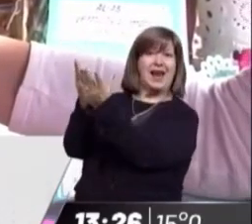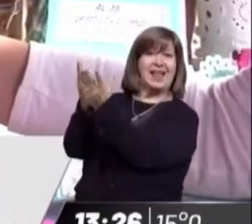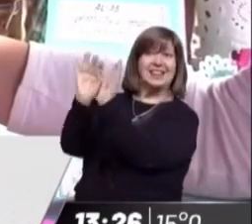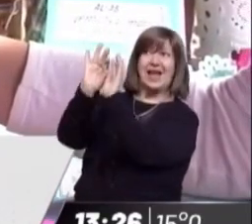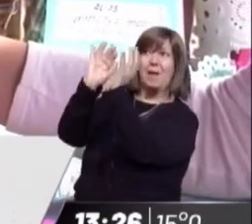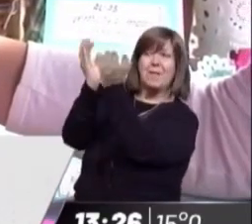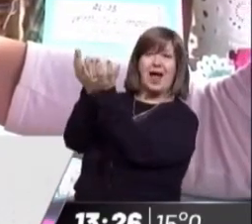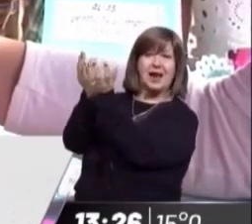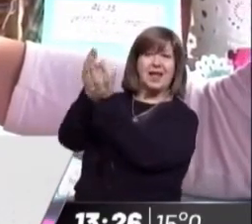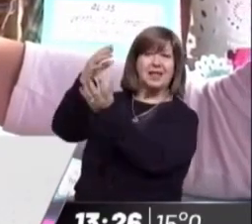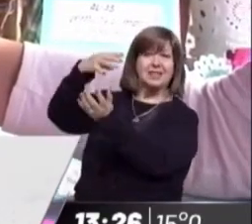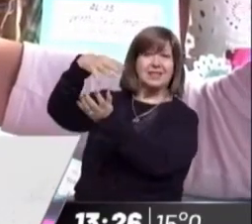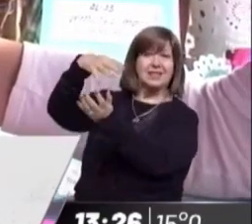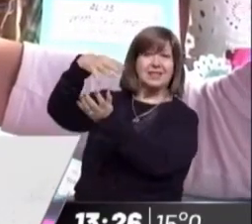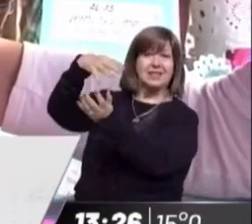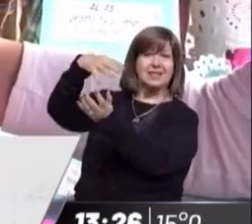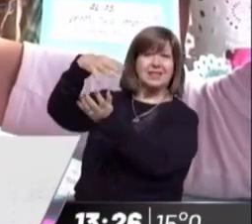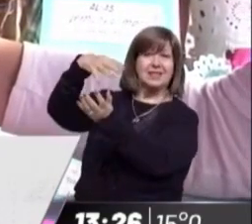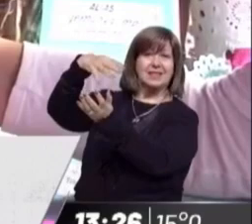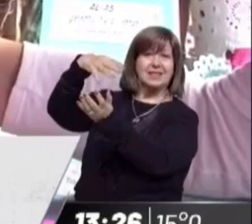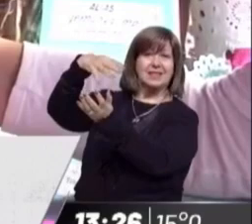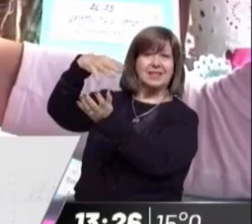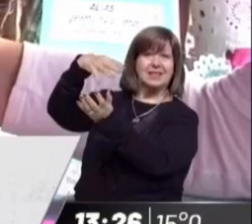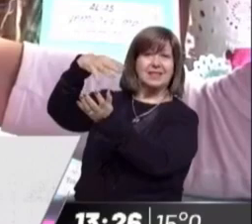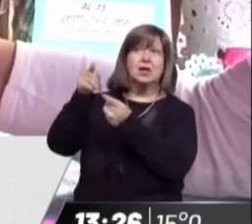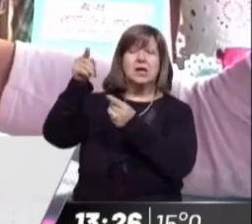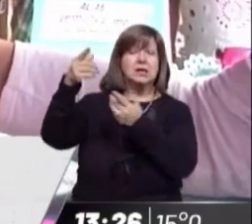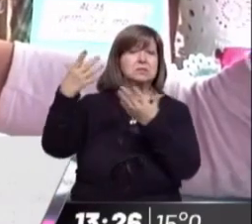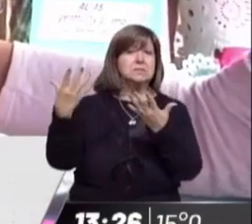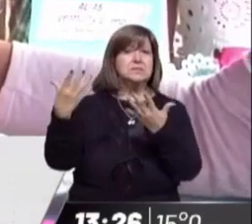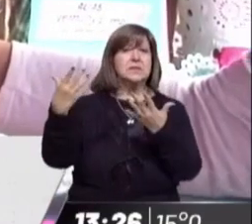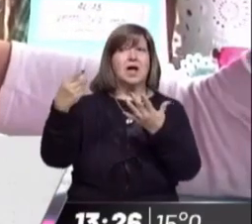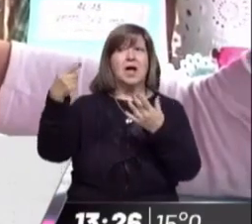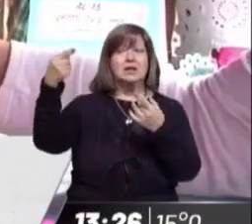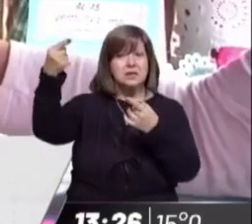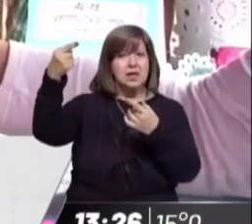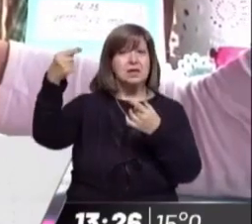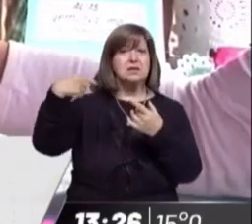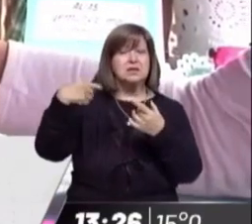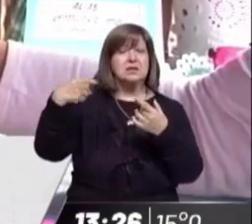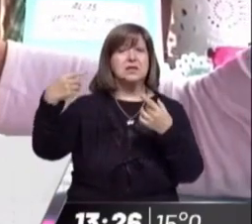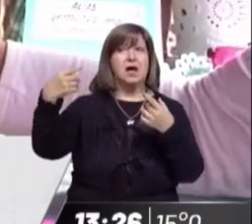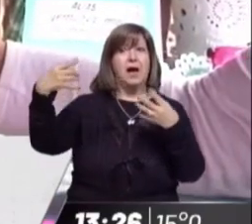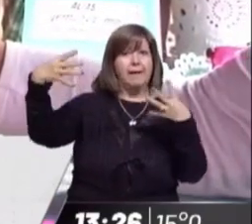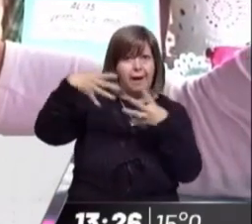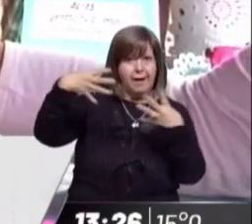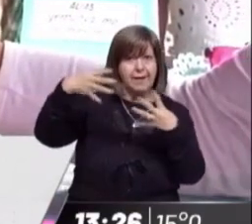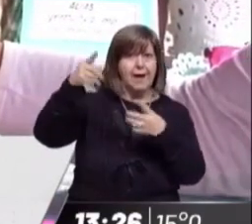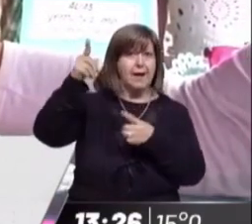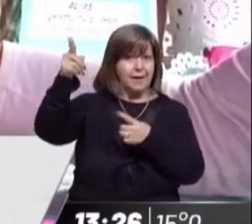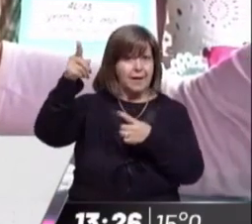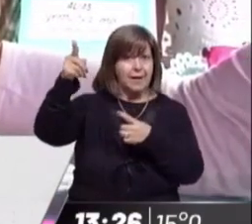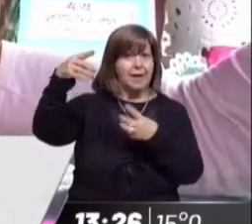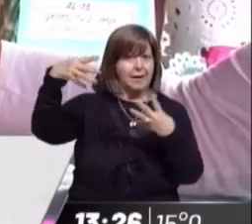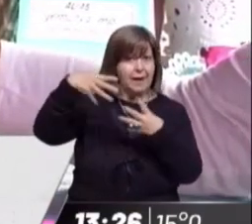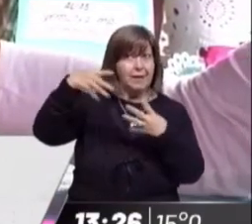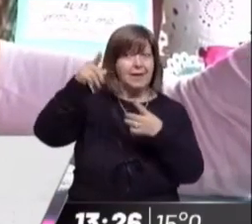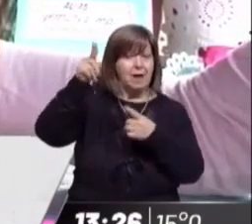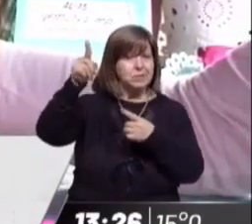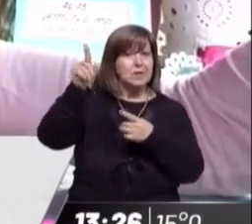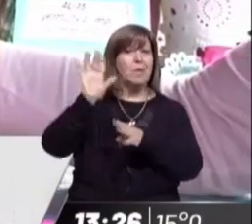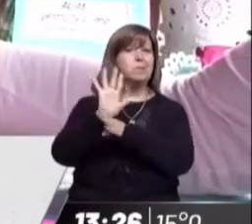Marte qué nos trae la confrontación eh las peleas la guerra y todo